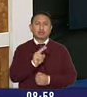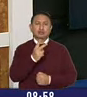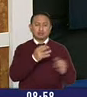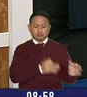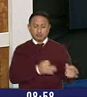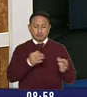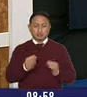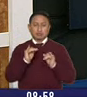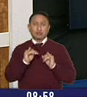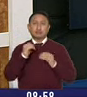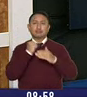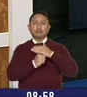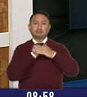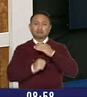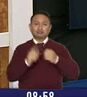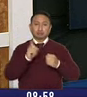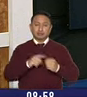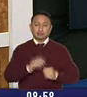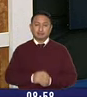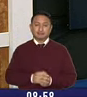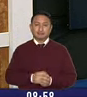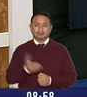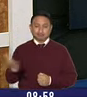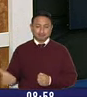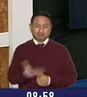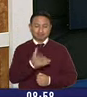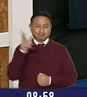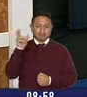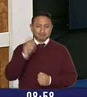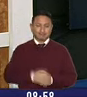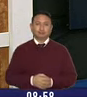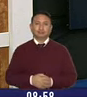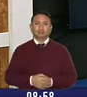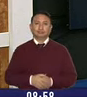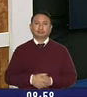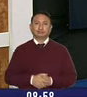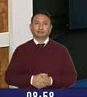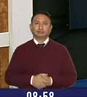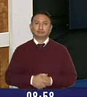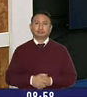de inducción del Metro de Quito. Adriana, adelante, te escuchamos.